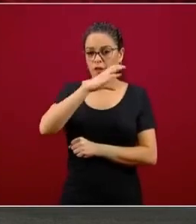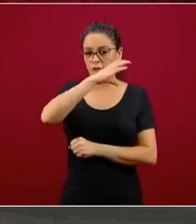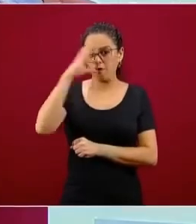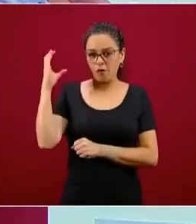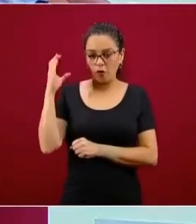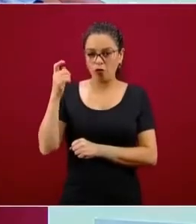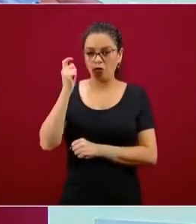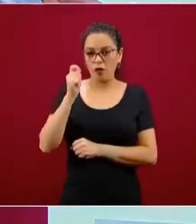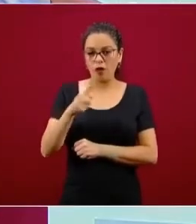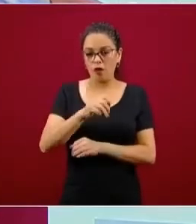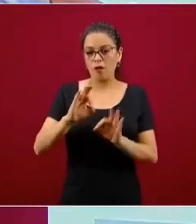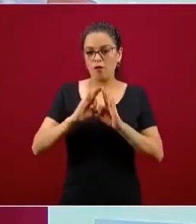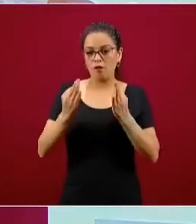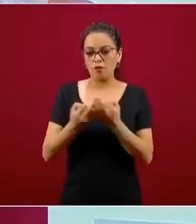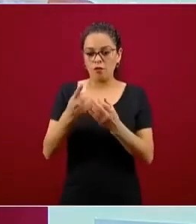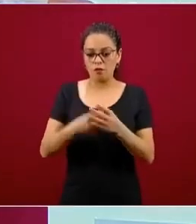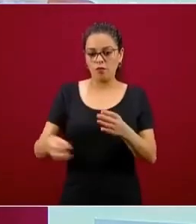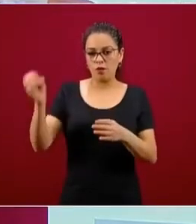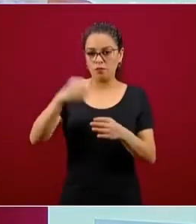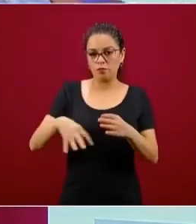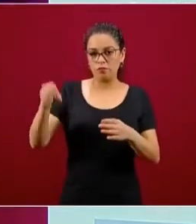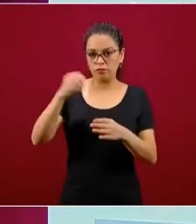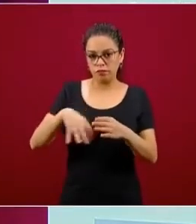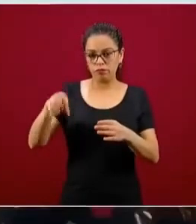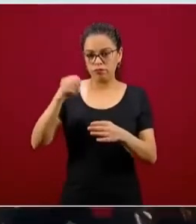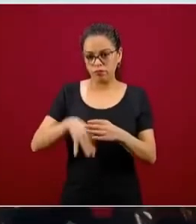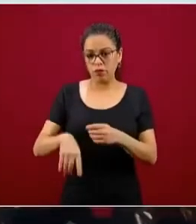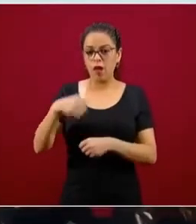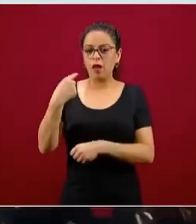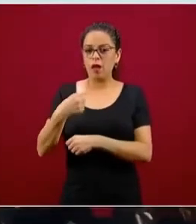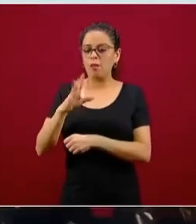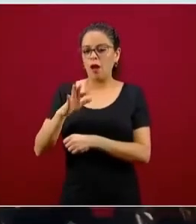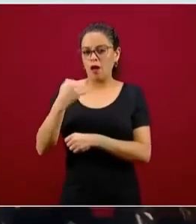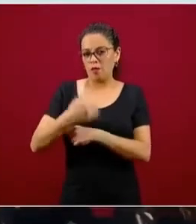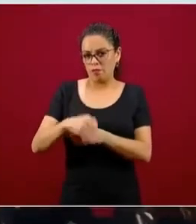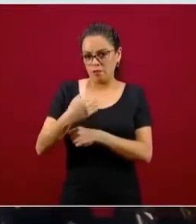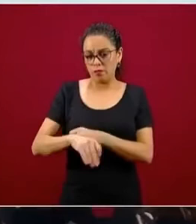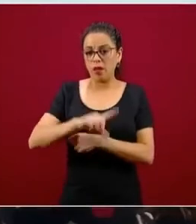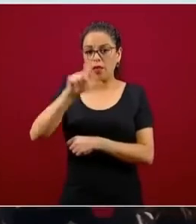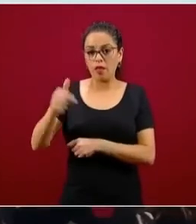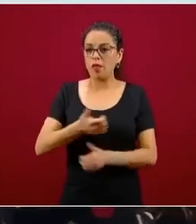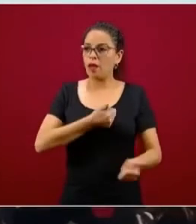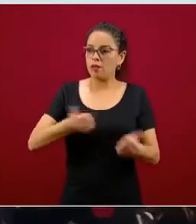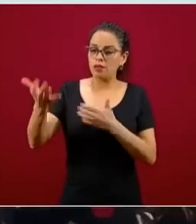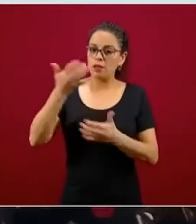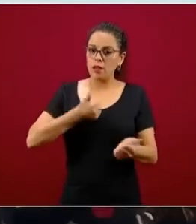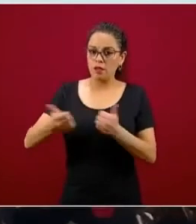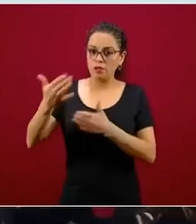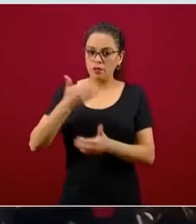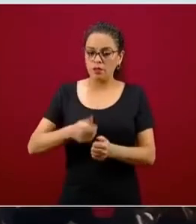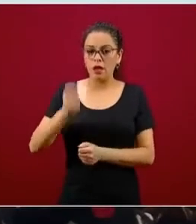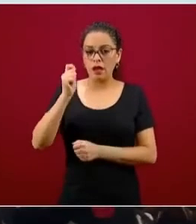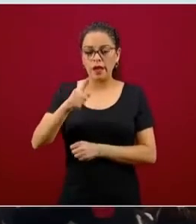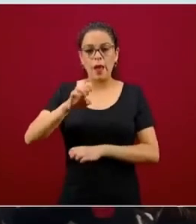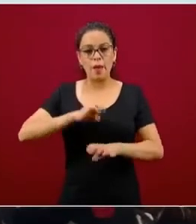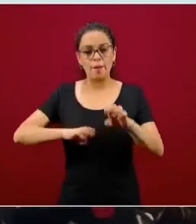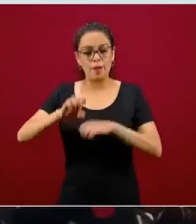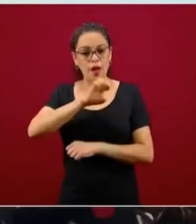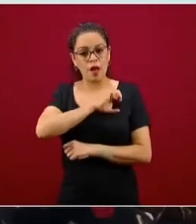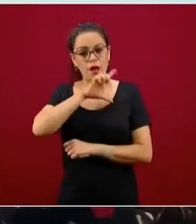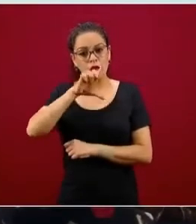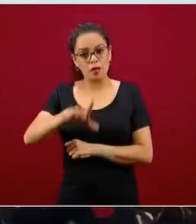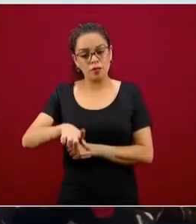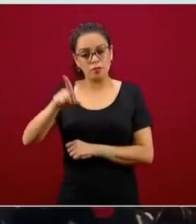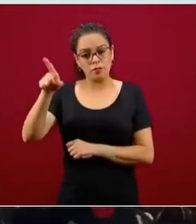de envasado que se hace, almacenamiento temporal, después recolección y transporte externo por compañías especializadas,